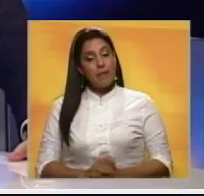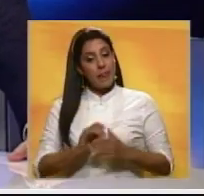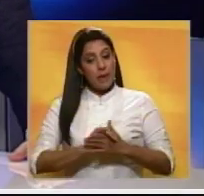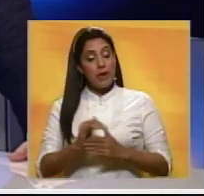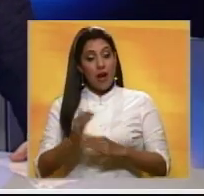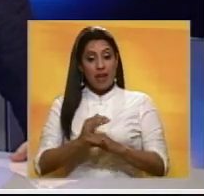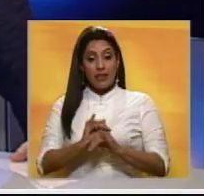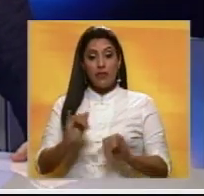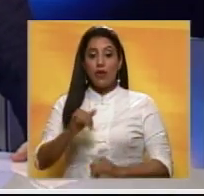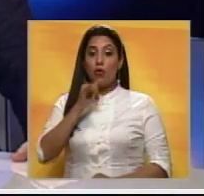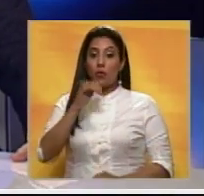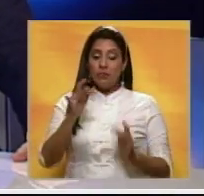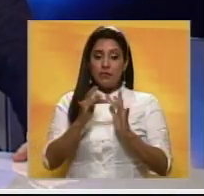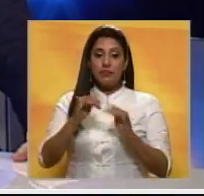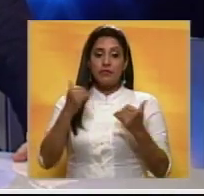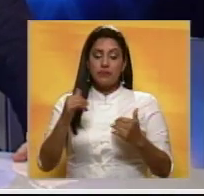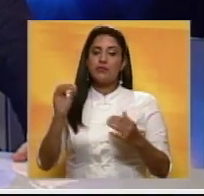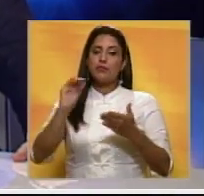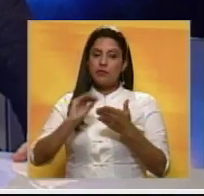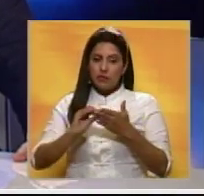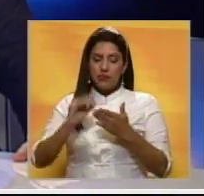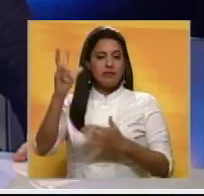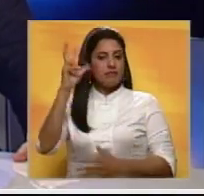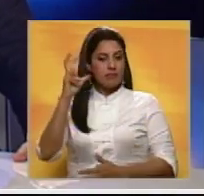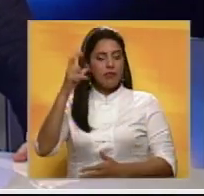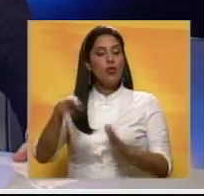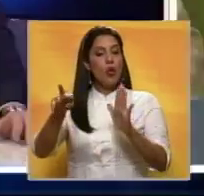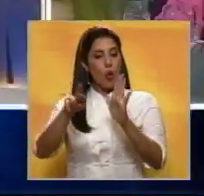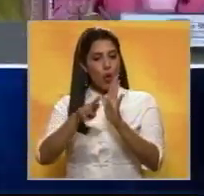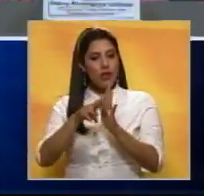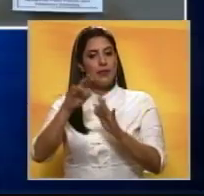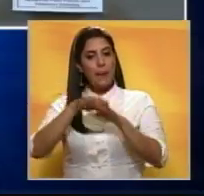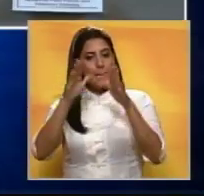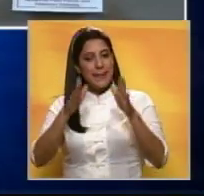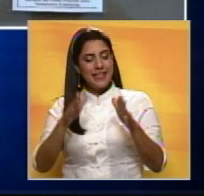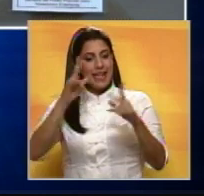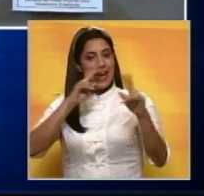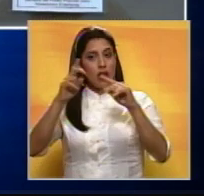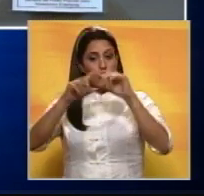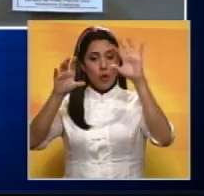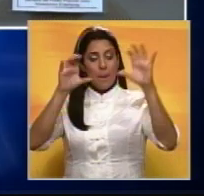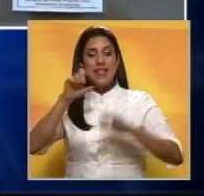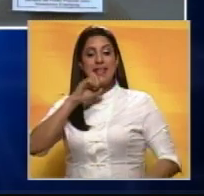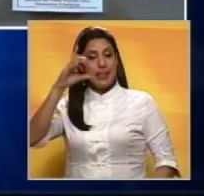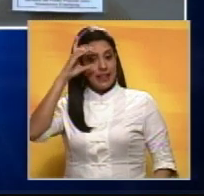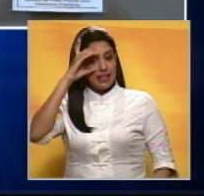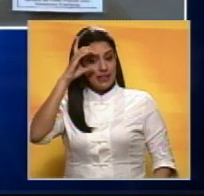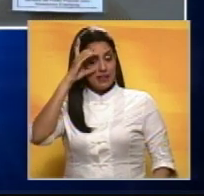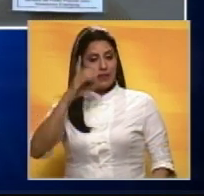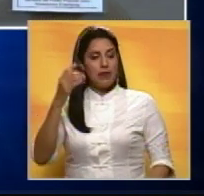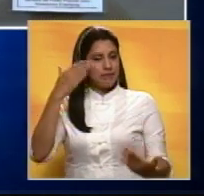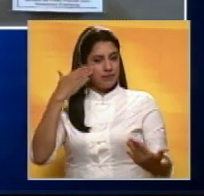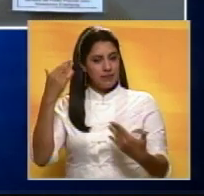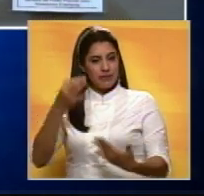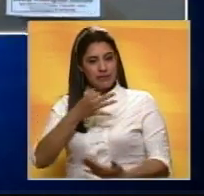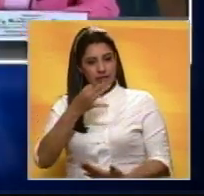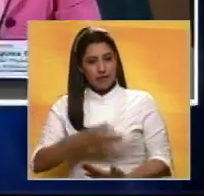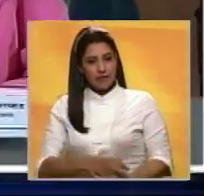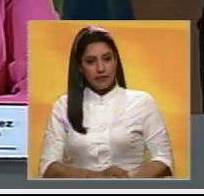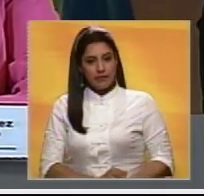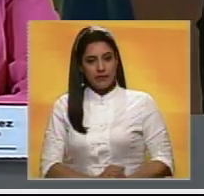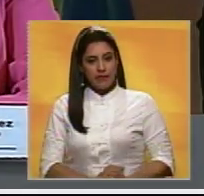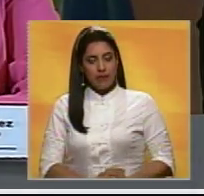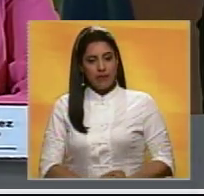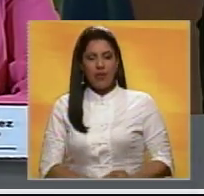Amigos, y antes de finalizar con la presente emisión, vamos a escuchar nuevamente a la ministra para Relaciones Exteriores, Delcy Rodríguez. Adelante. Para forzar